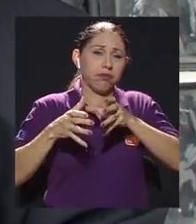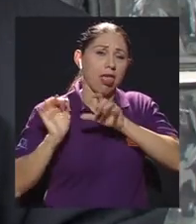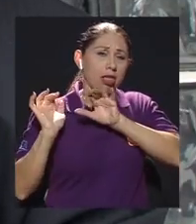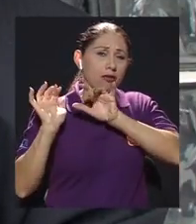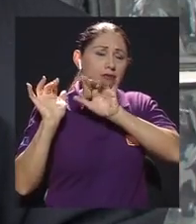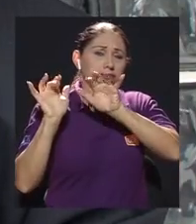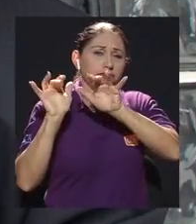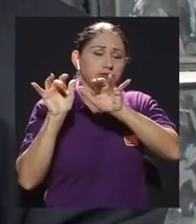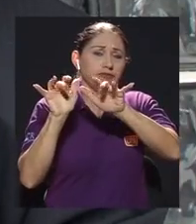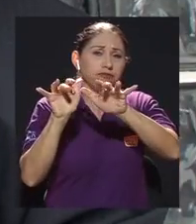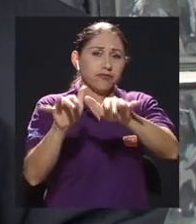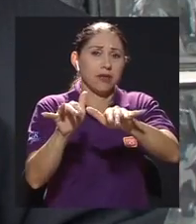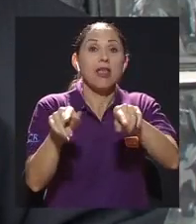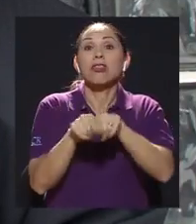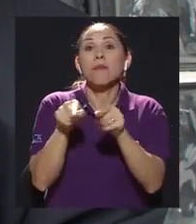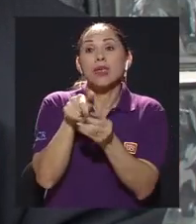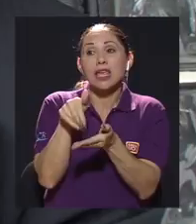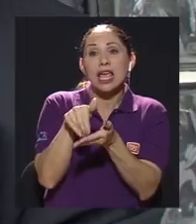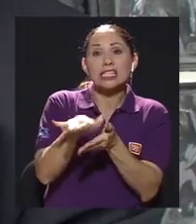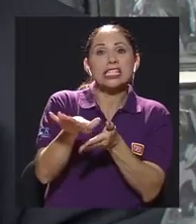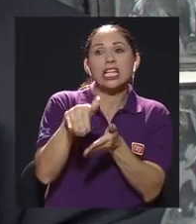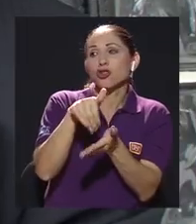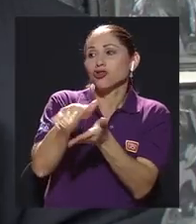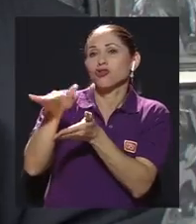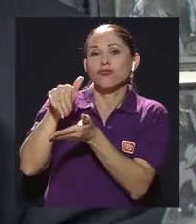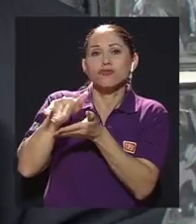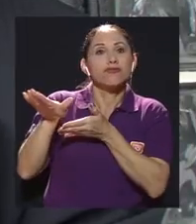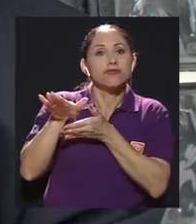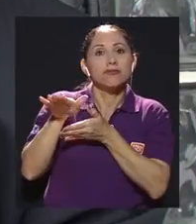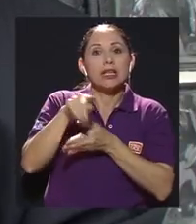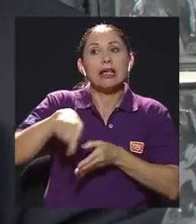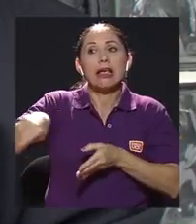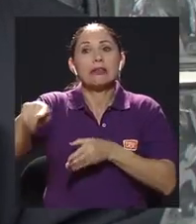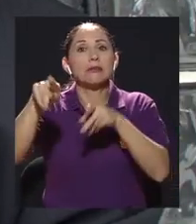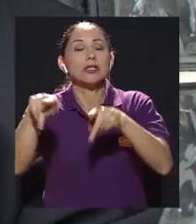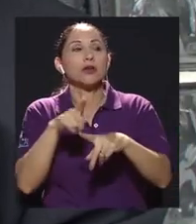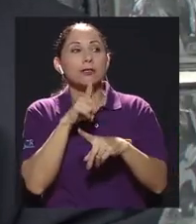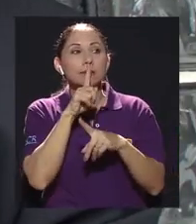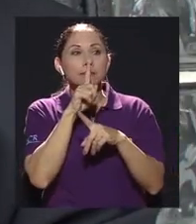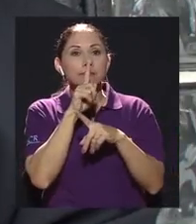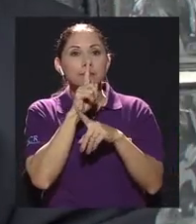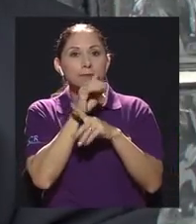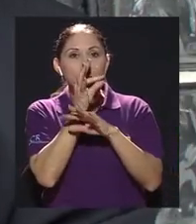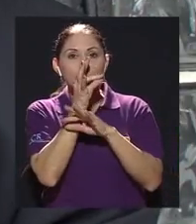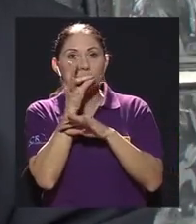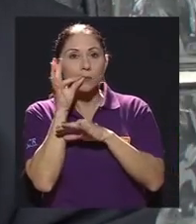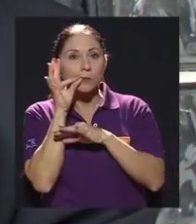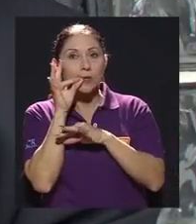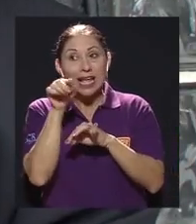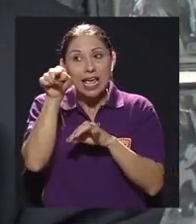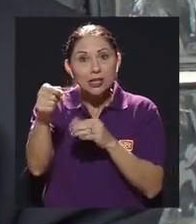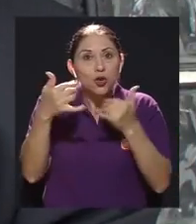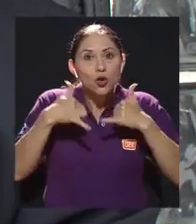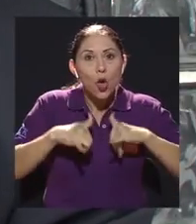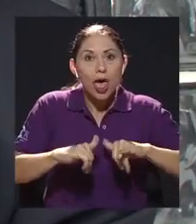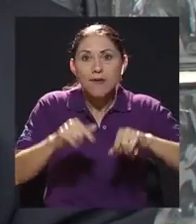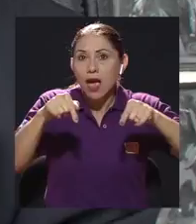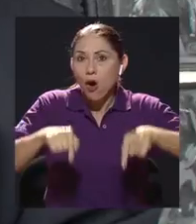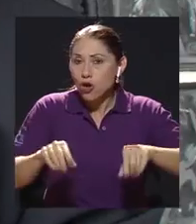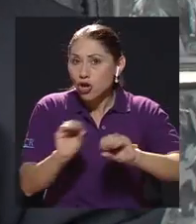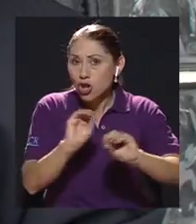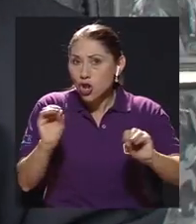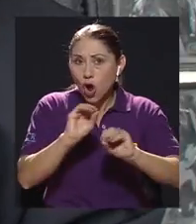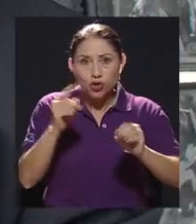exilios que vinieron acompañados también de silenciamientos, ¿sí?, porque esa memoria todavía hoy no se quiere recuperar ni se quiere